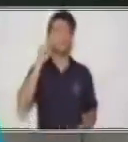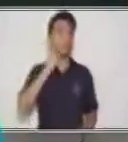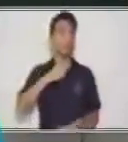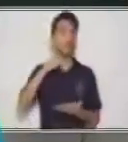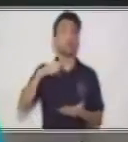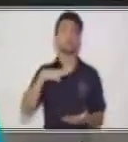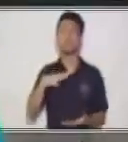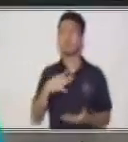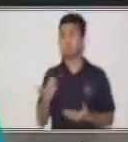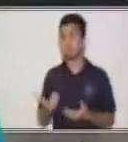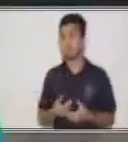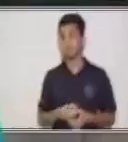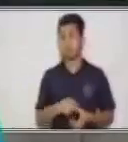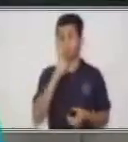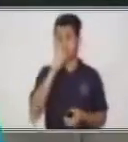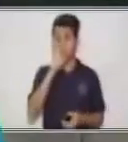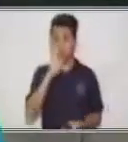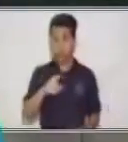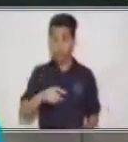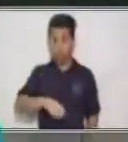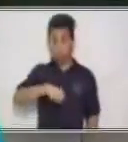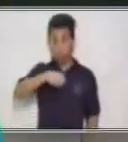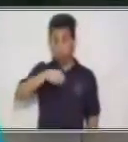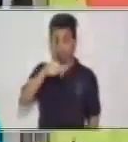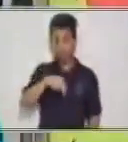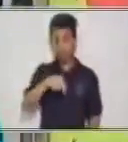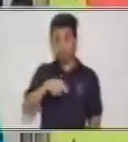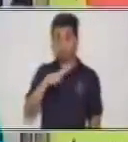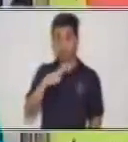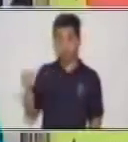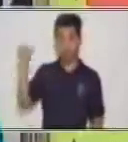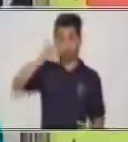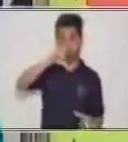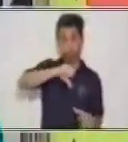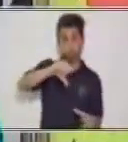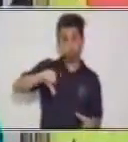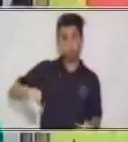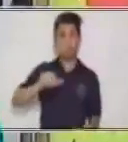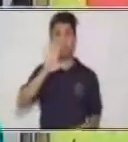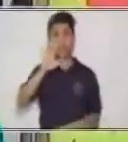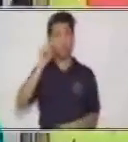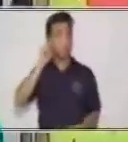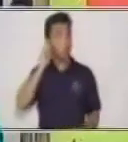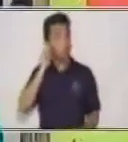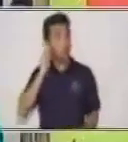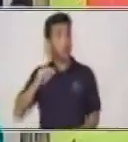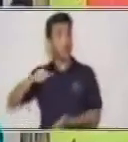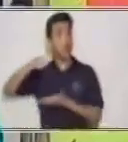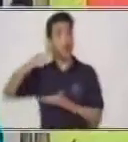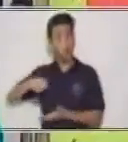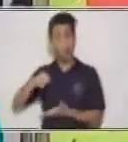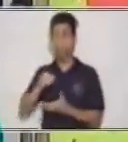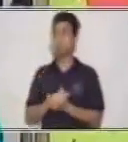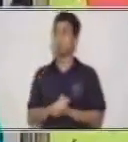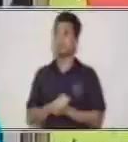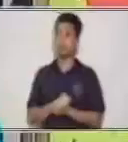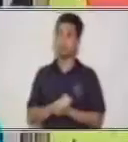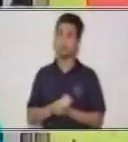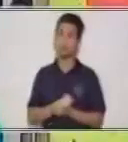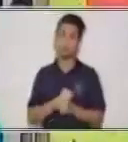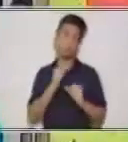tiene 5 galones, entonces podríamos decir 5 por